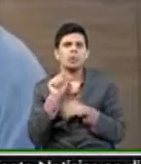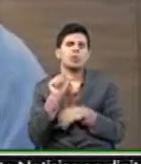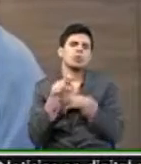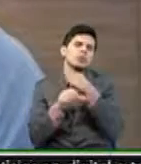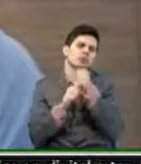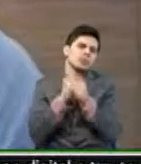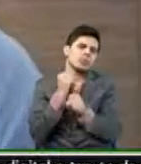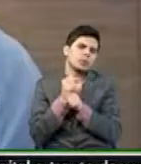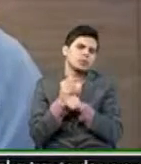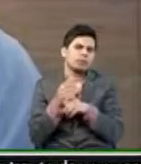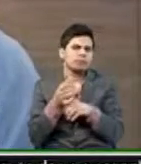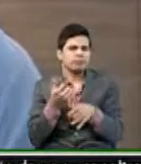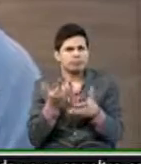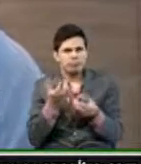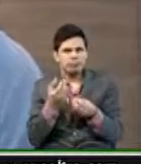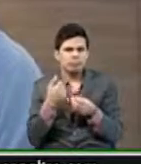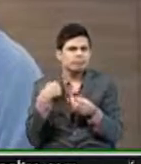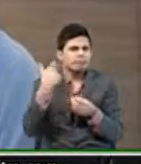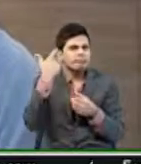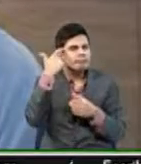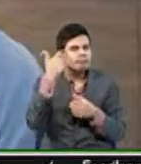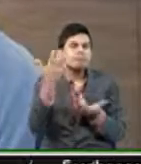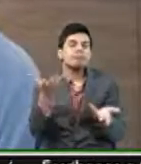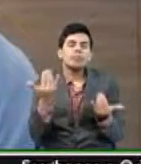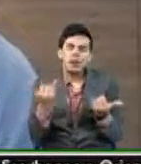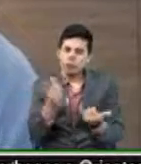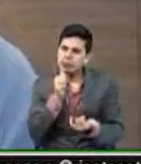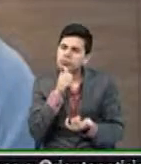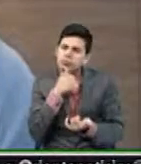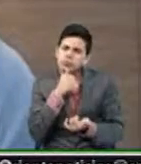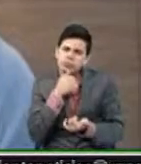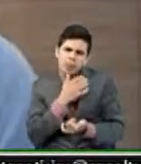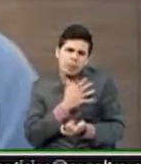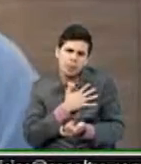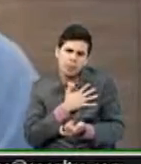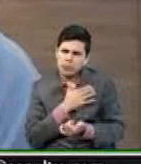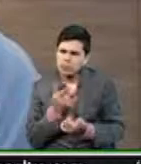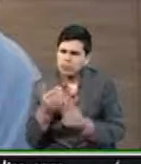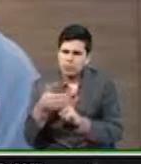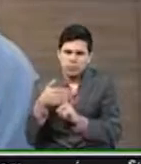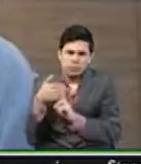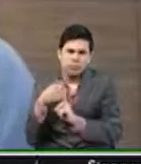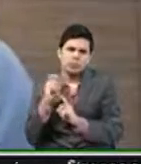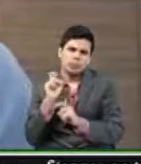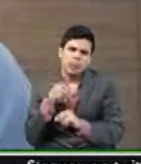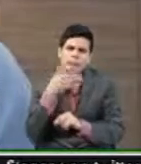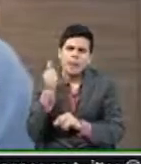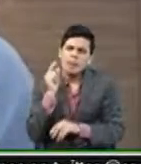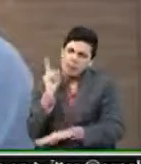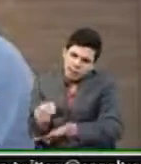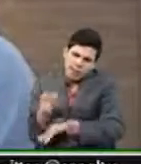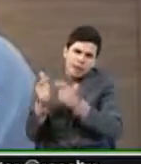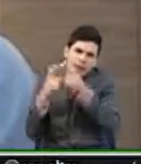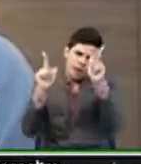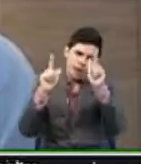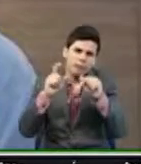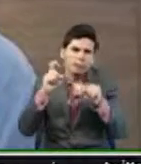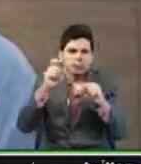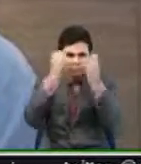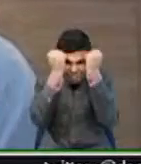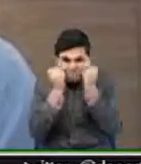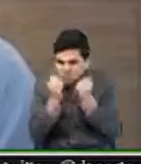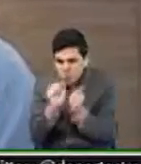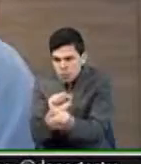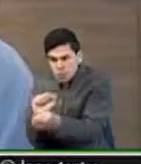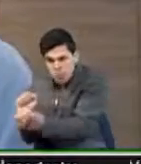años, que me imagino cómo estará ahorita y cómo la tendrán, pedir libertad absoluta de una vez a los captores,